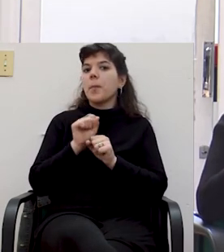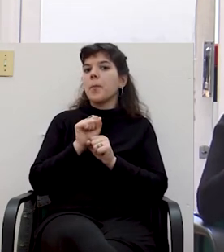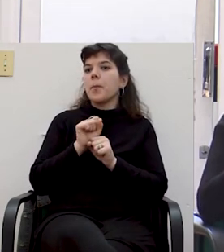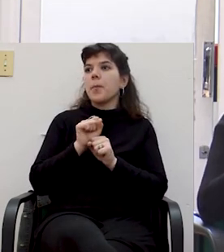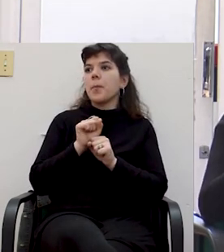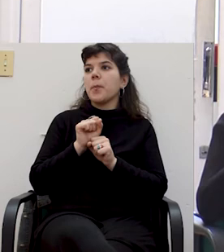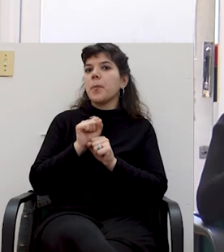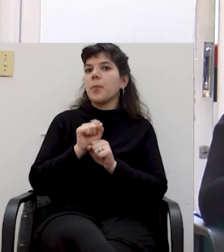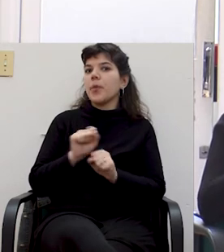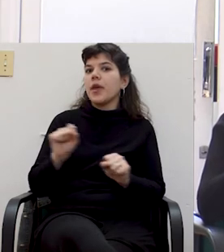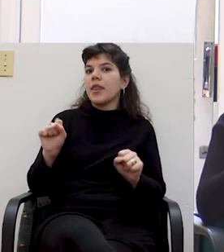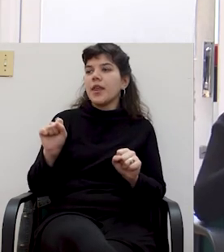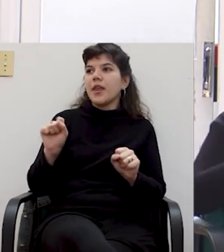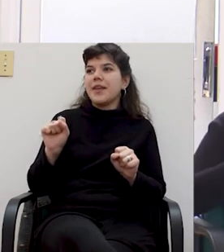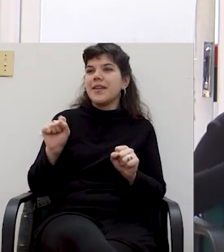posibilitación